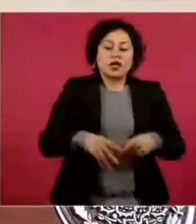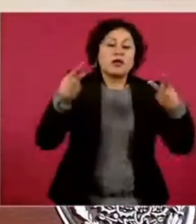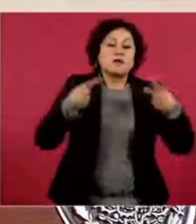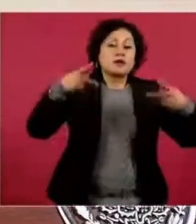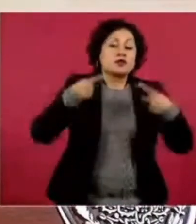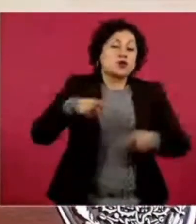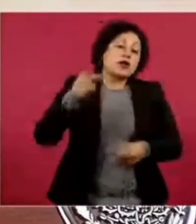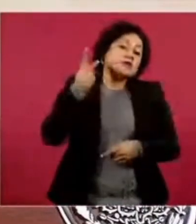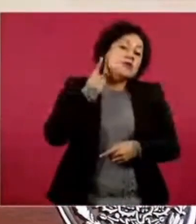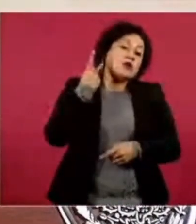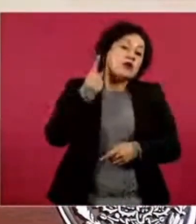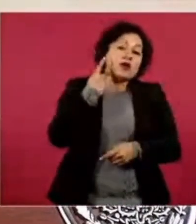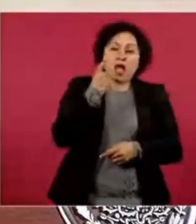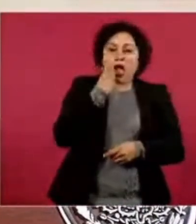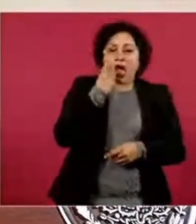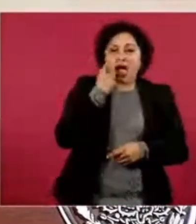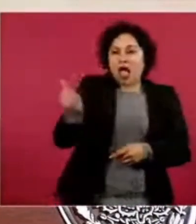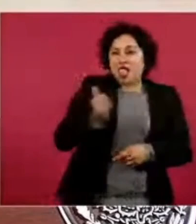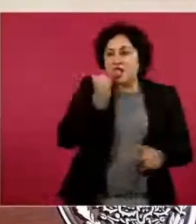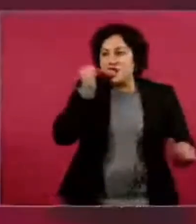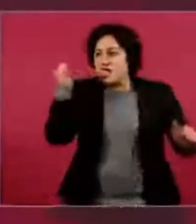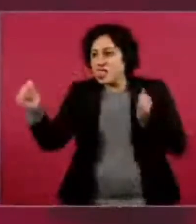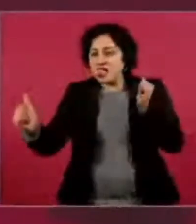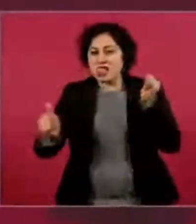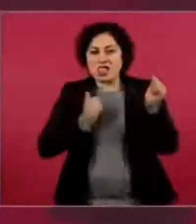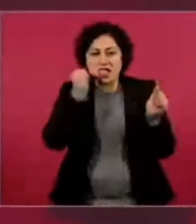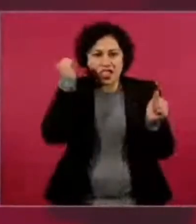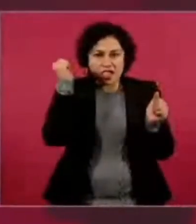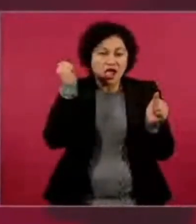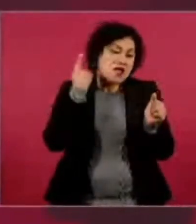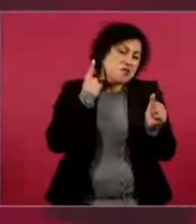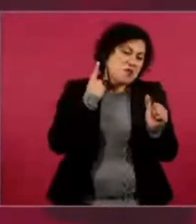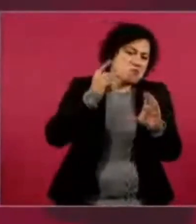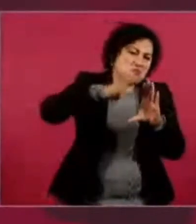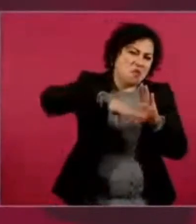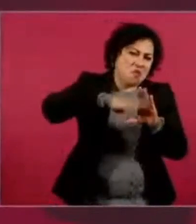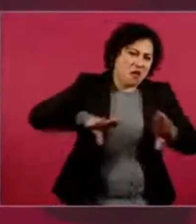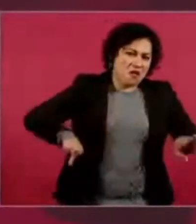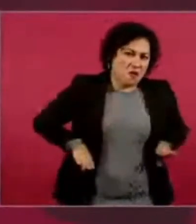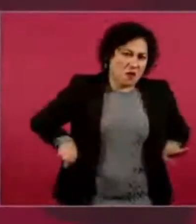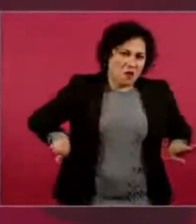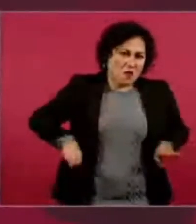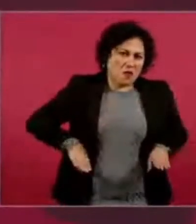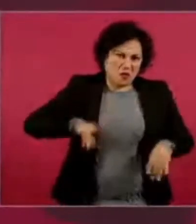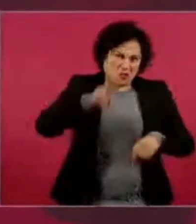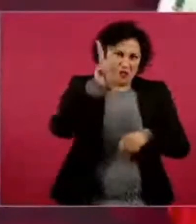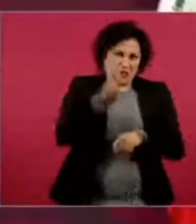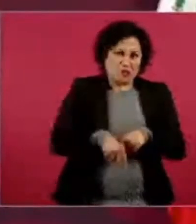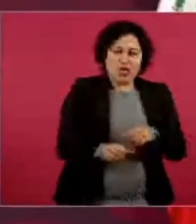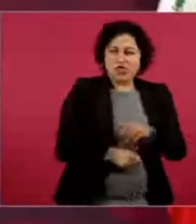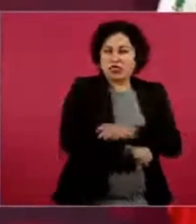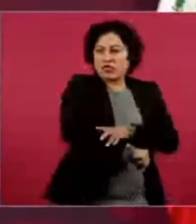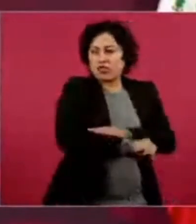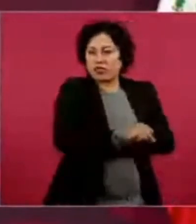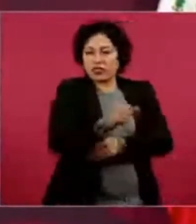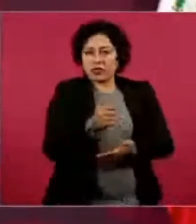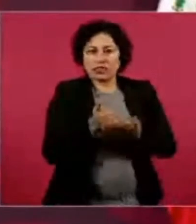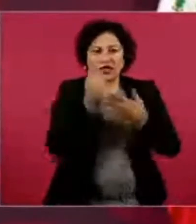oportunistas o politiqueros, porque ni políticos son, pues, son traficantes de influencia,